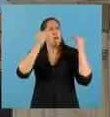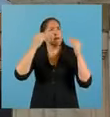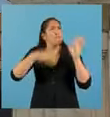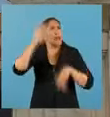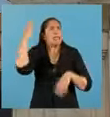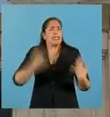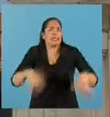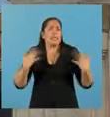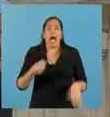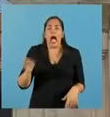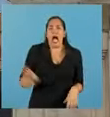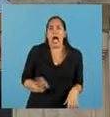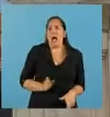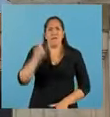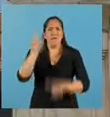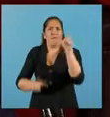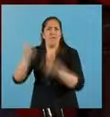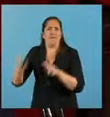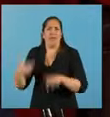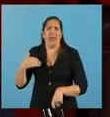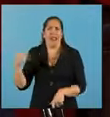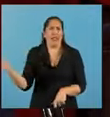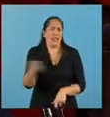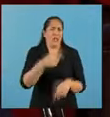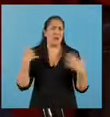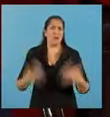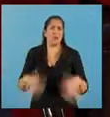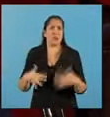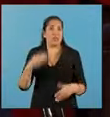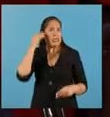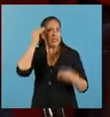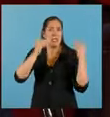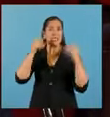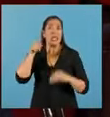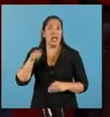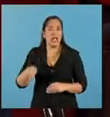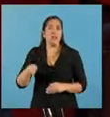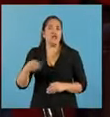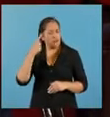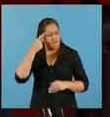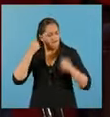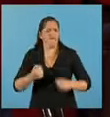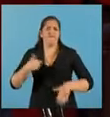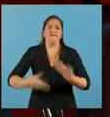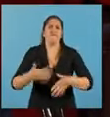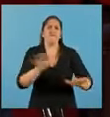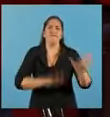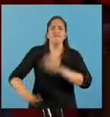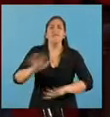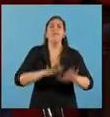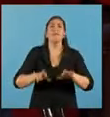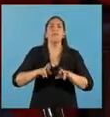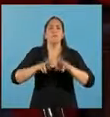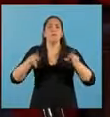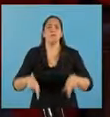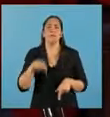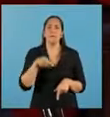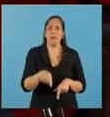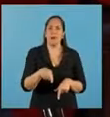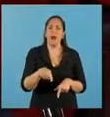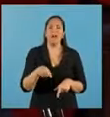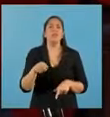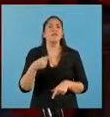hambre que sufren millones de argentinos. Por eso pusimos en marcha, de modo plural y participativo, un plan que aspira